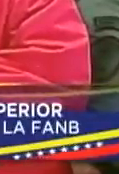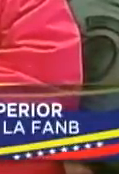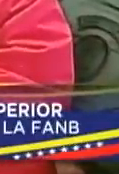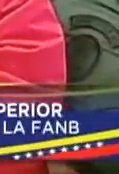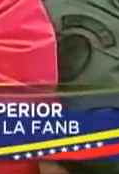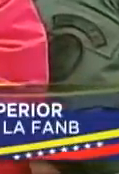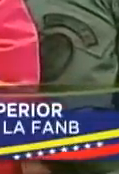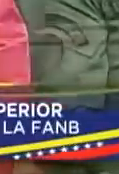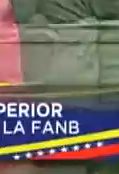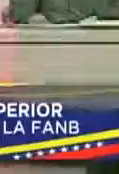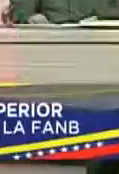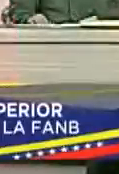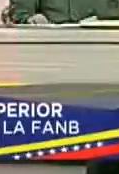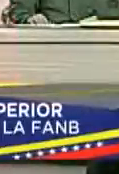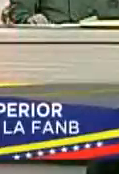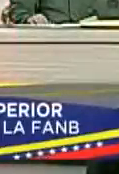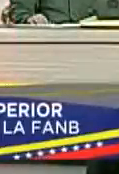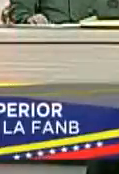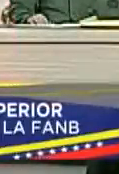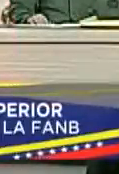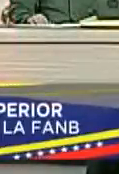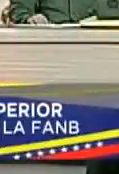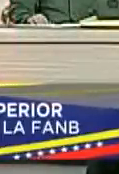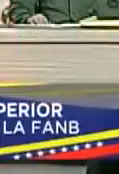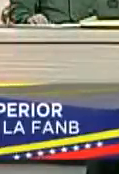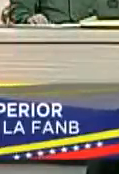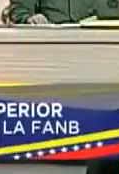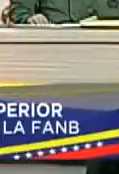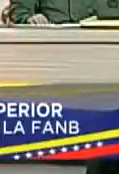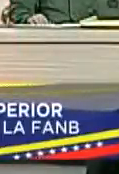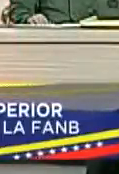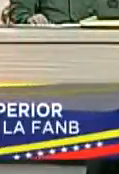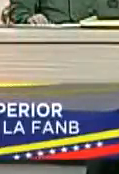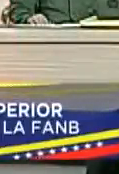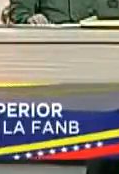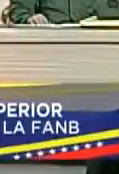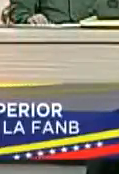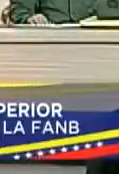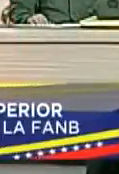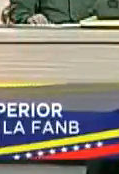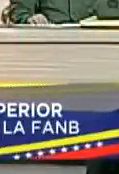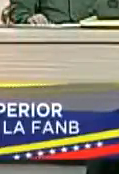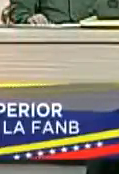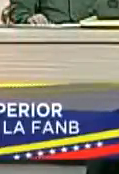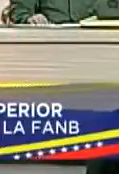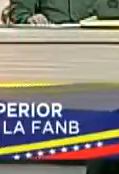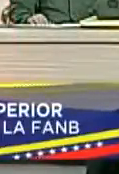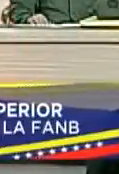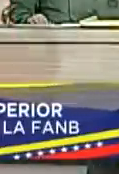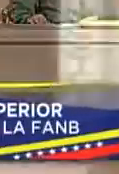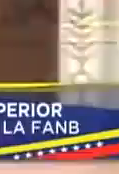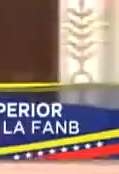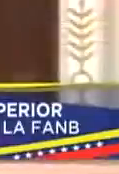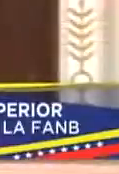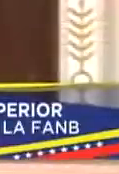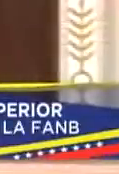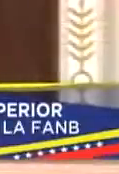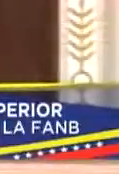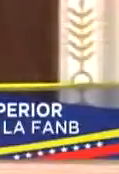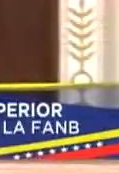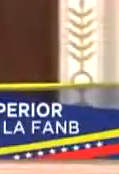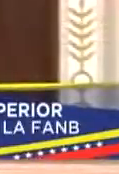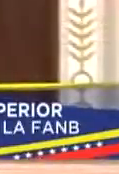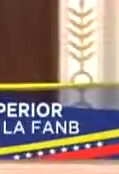Militar de la Guardia Nacional Bolivariana, aprobé los planes y los